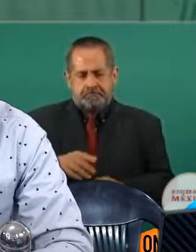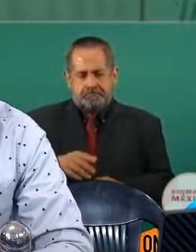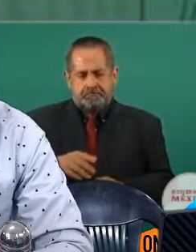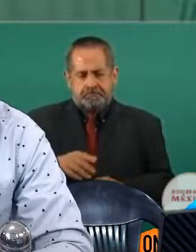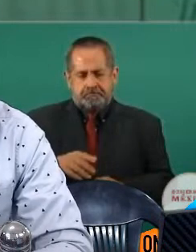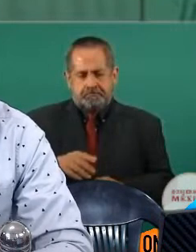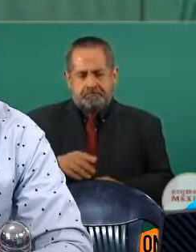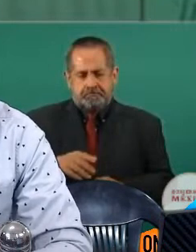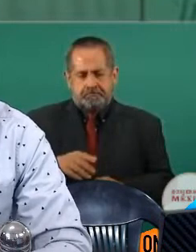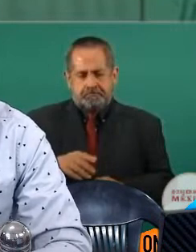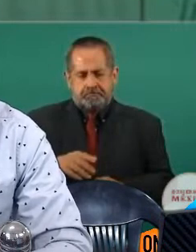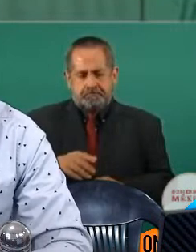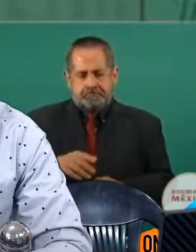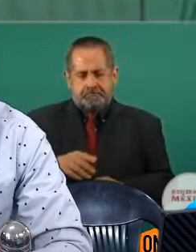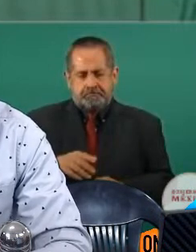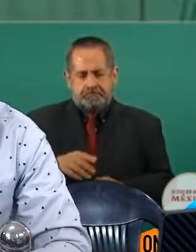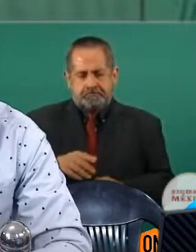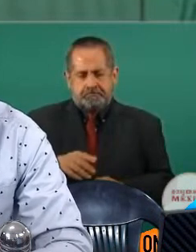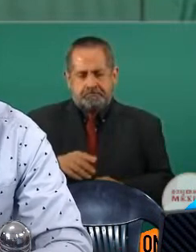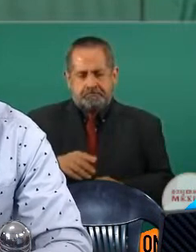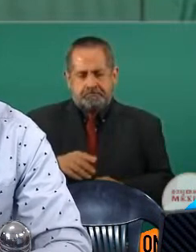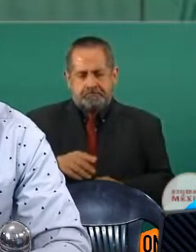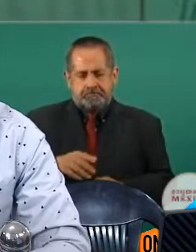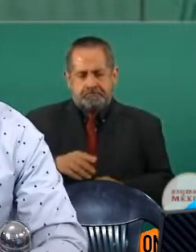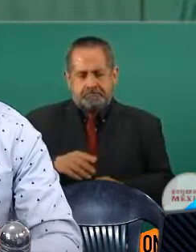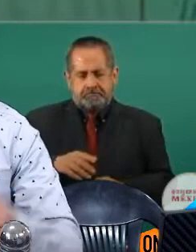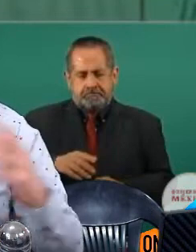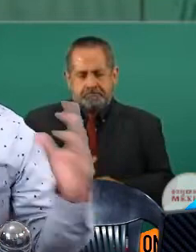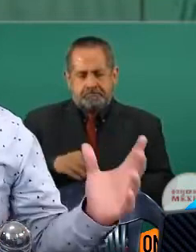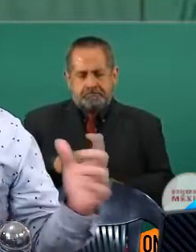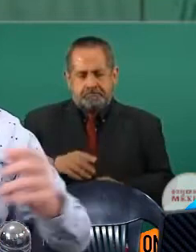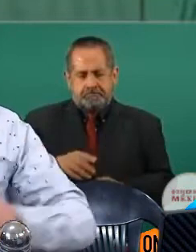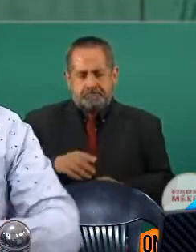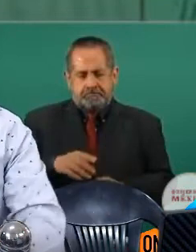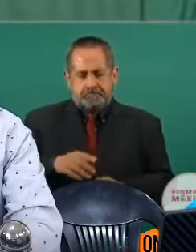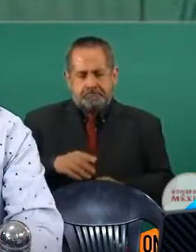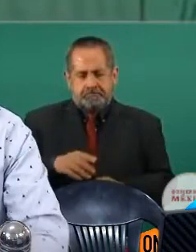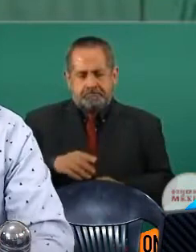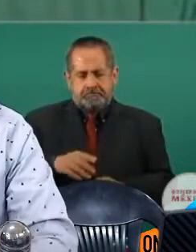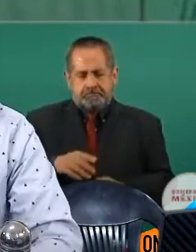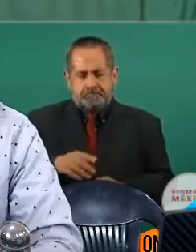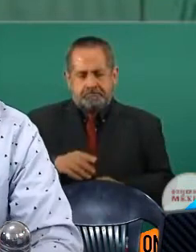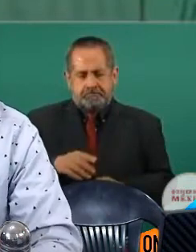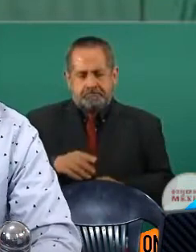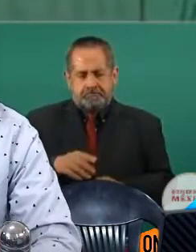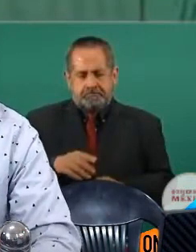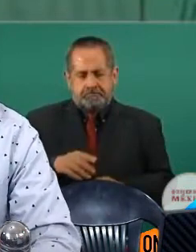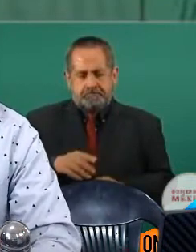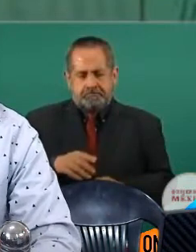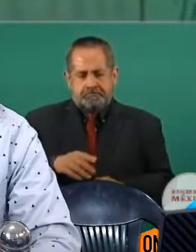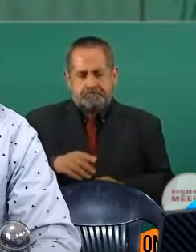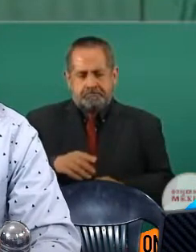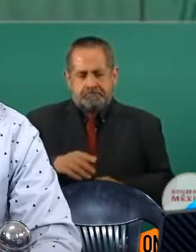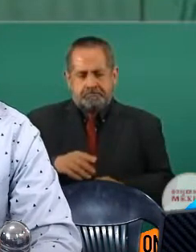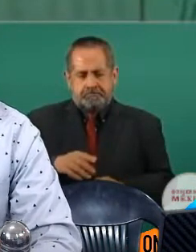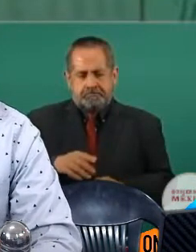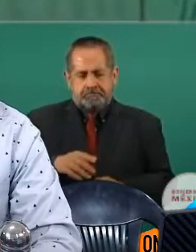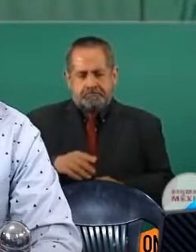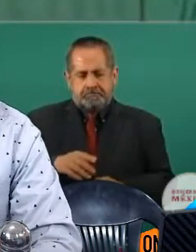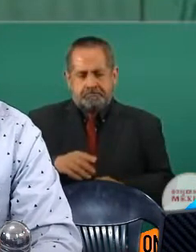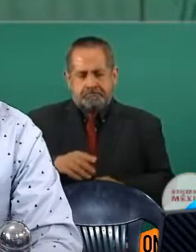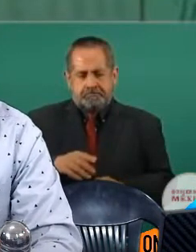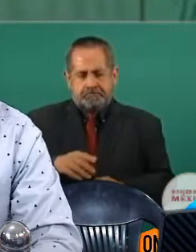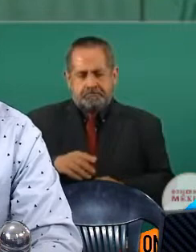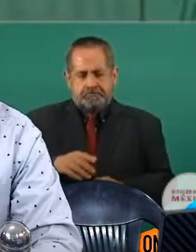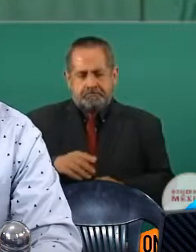el cómo son durante tantos años, sabe perfectamente cómo se mueven. Cuando él dice que son hipócritas,